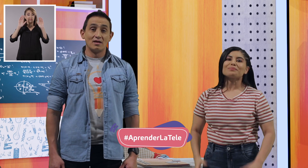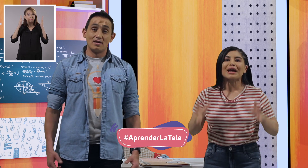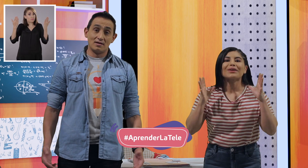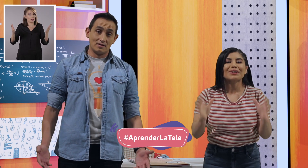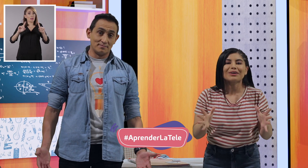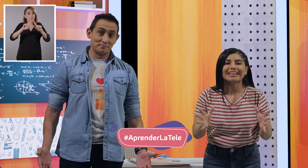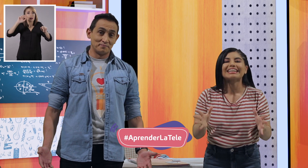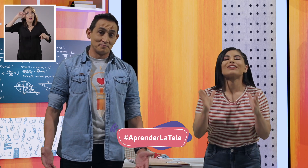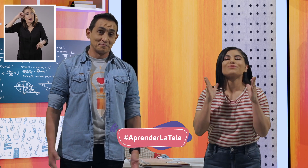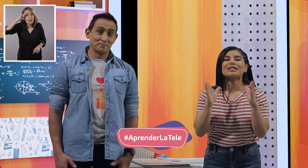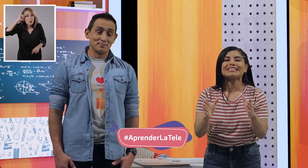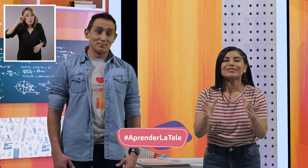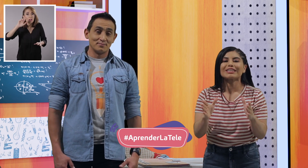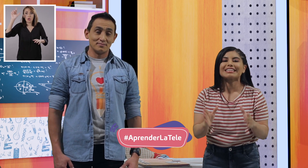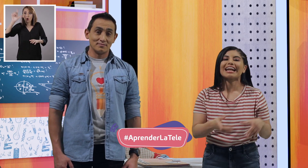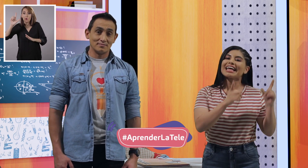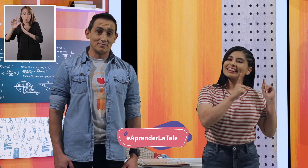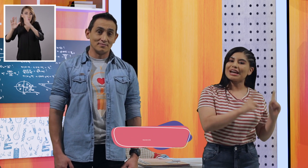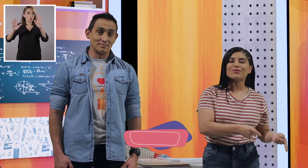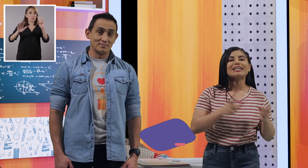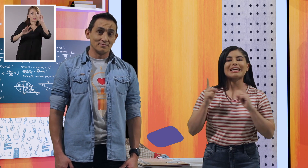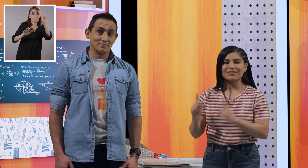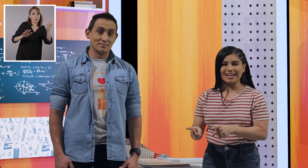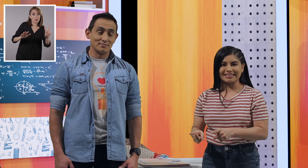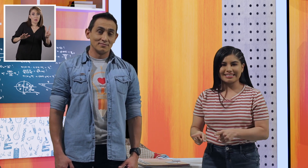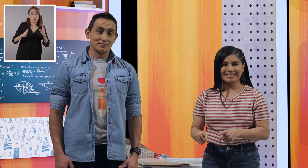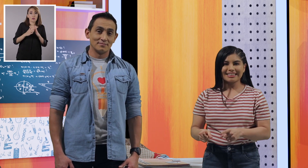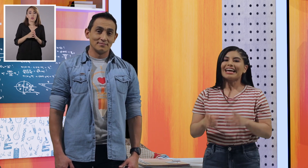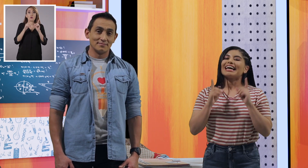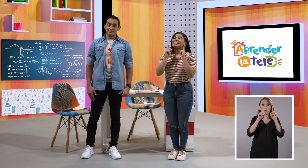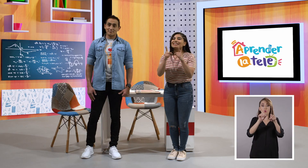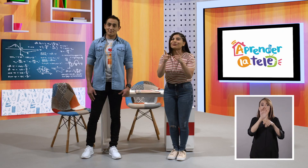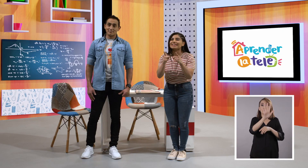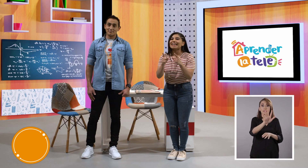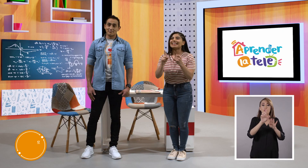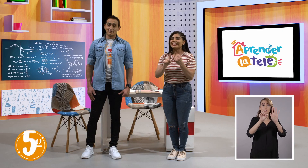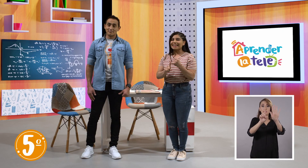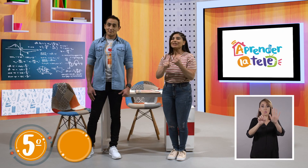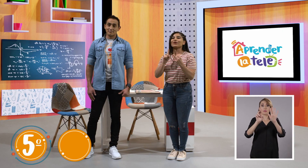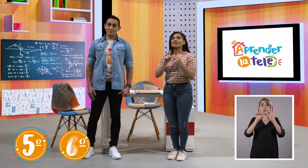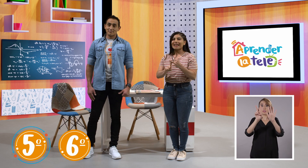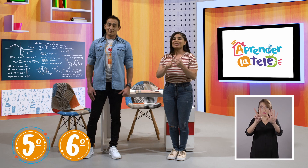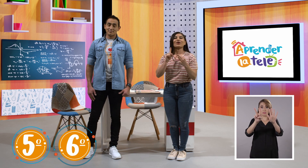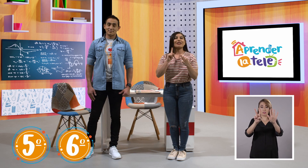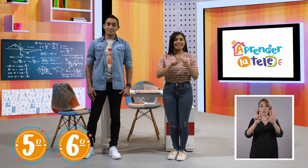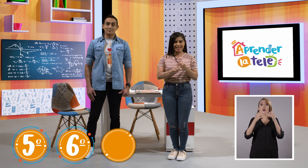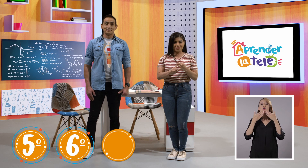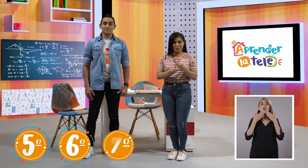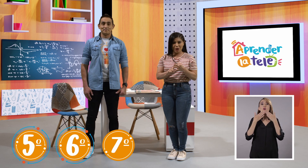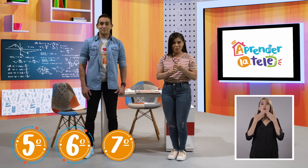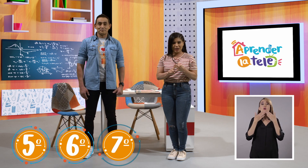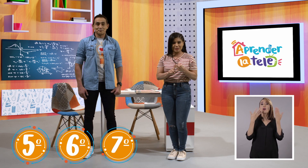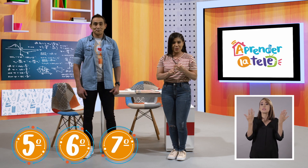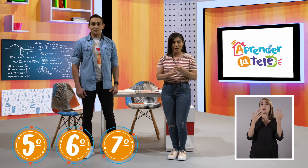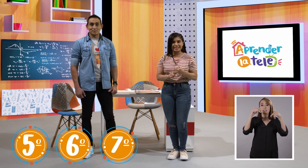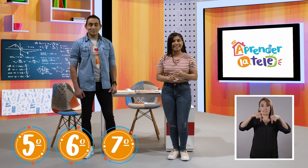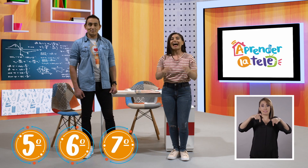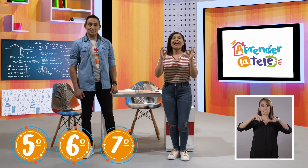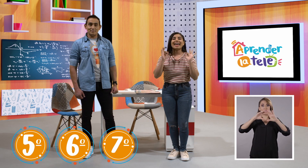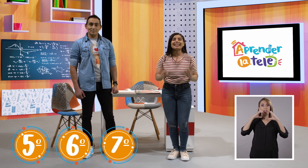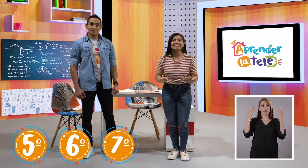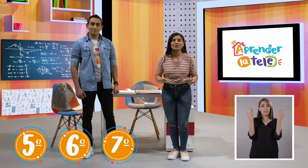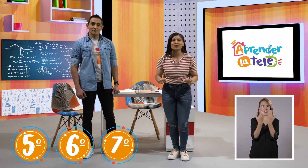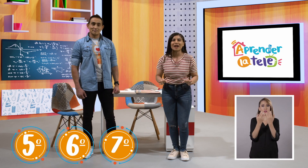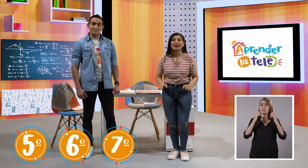despedirnos. Pero recuerden que nos pueden sintonizar de lunes a viernes. Si tú estás en quinto, sexto y séptimo de educación